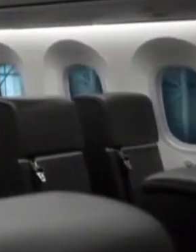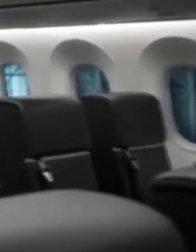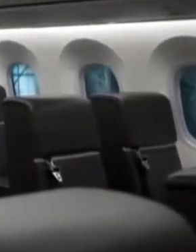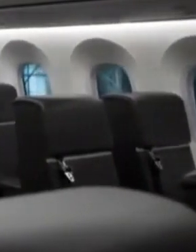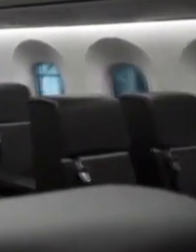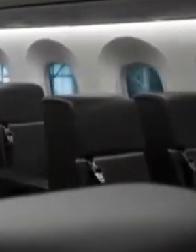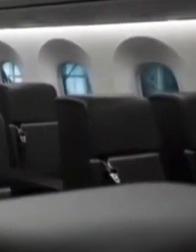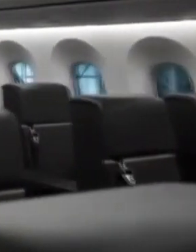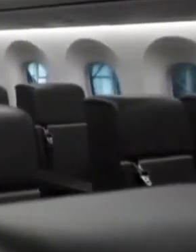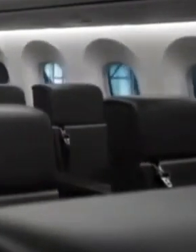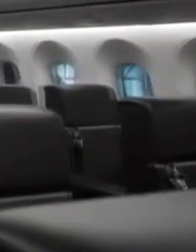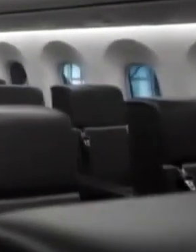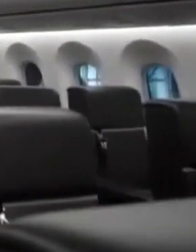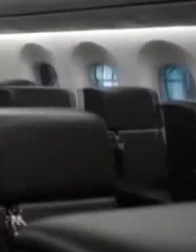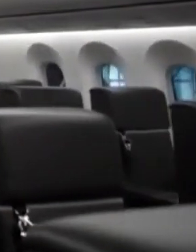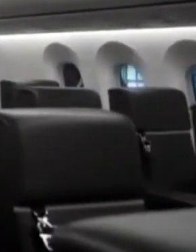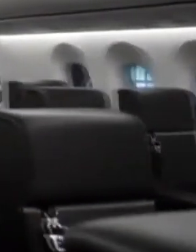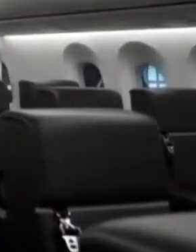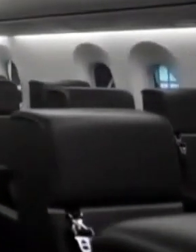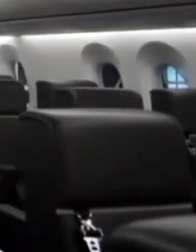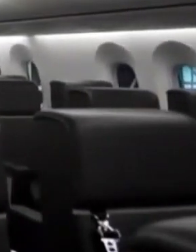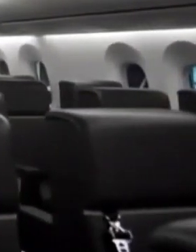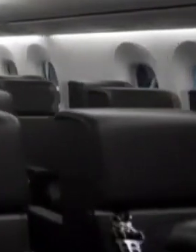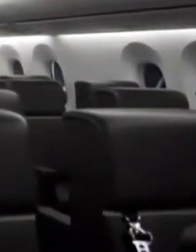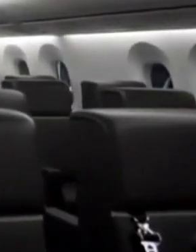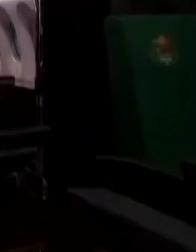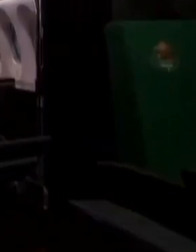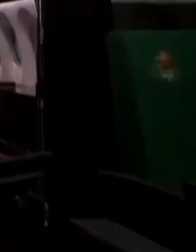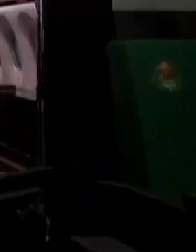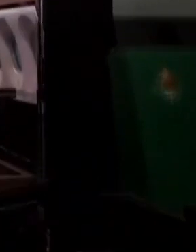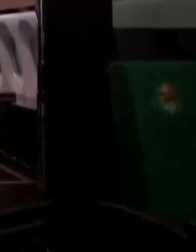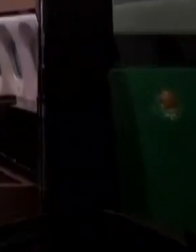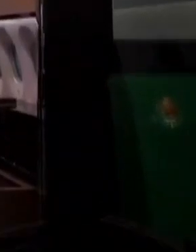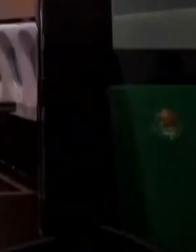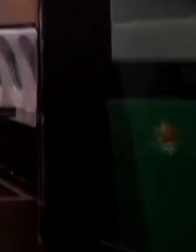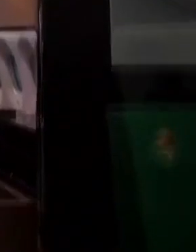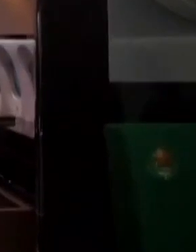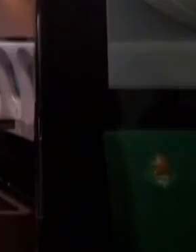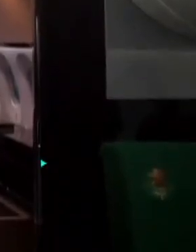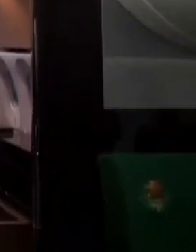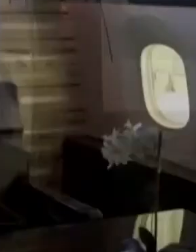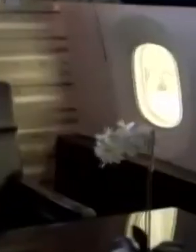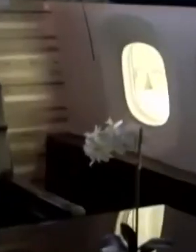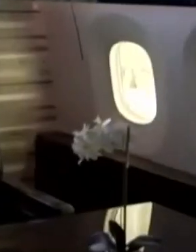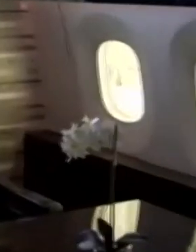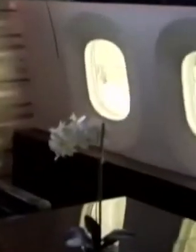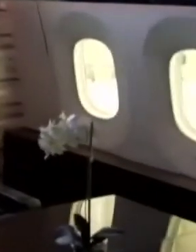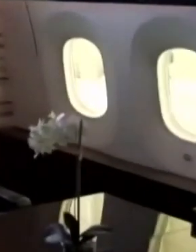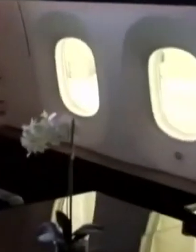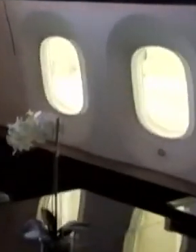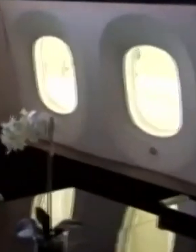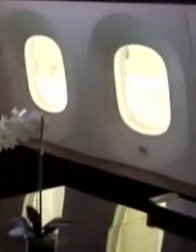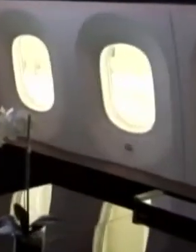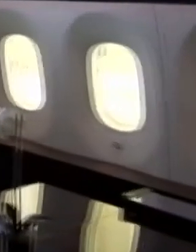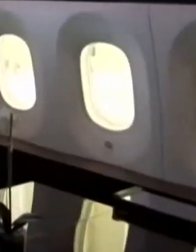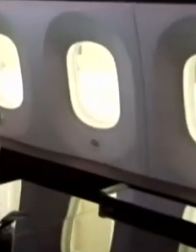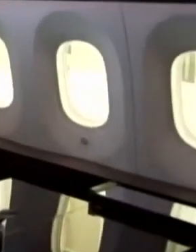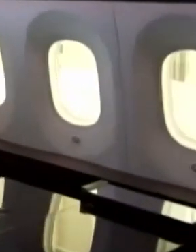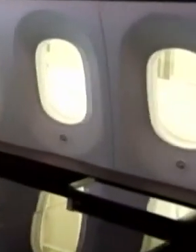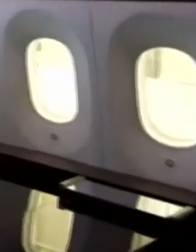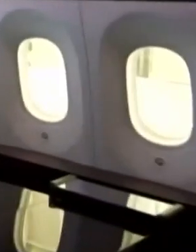hospitales en dos estados de la república será que ahora sí Ahora sí se le hace Bueno pues esto dijo el